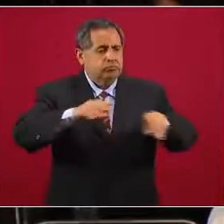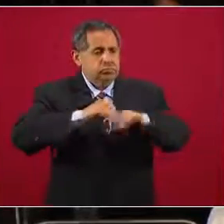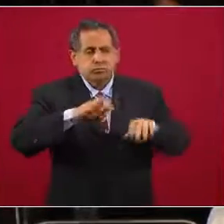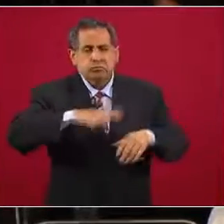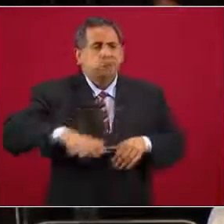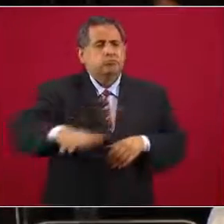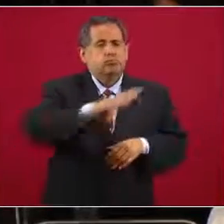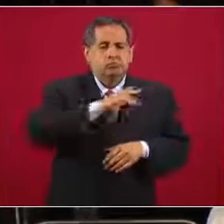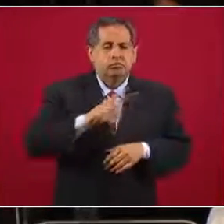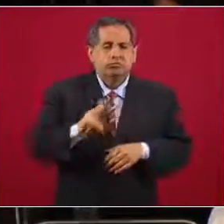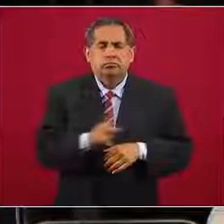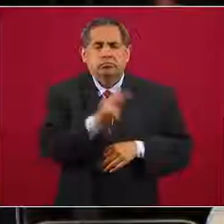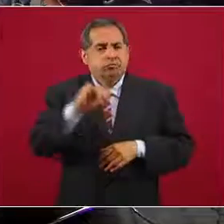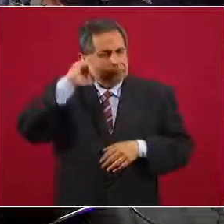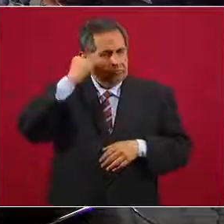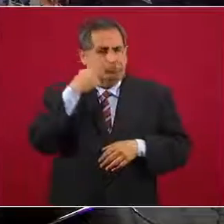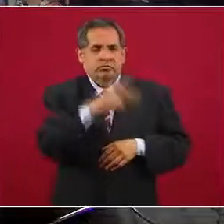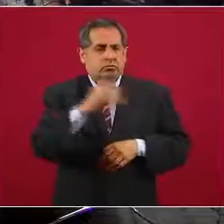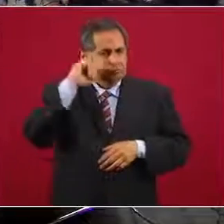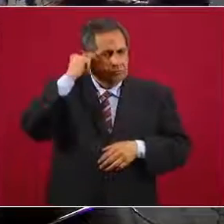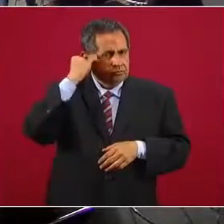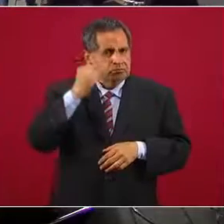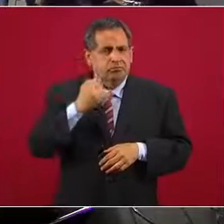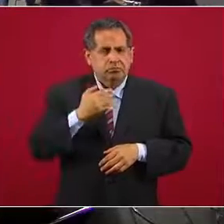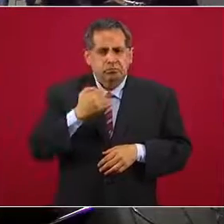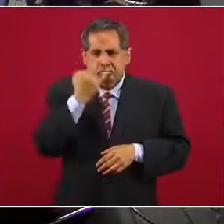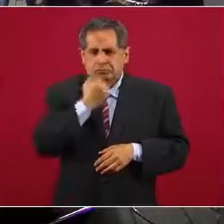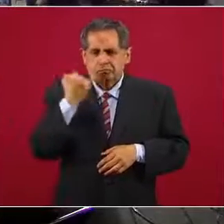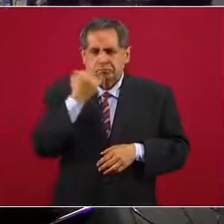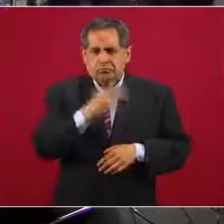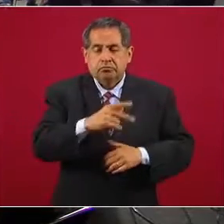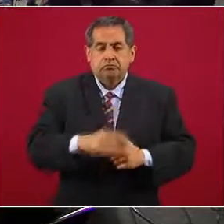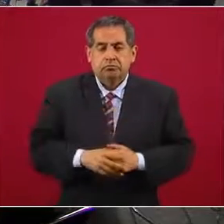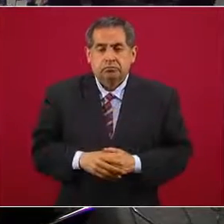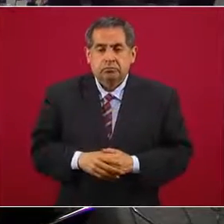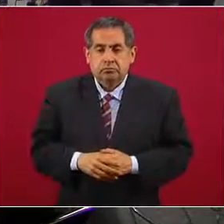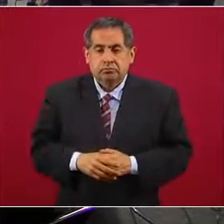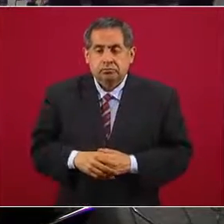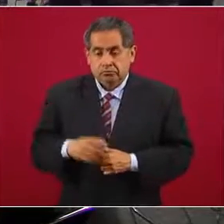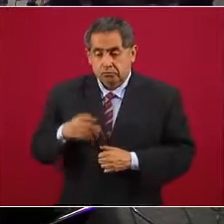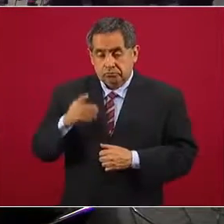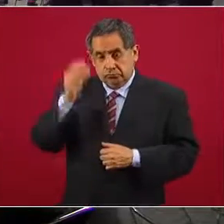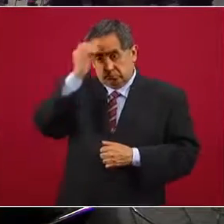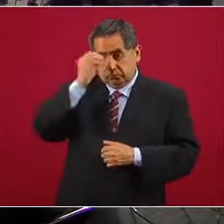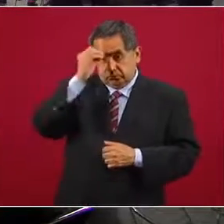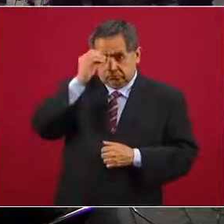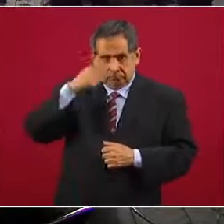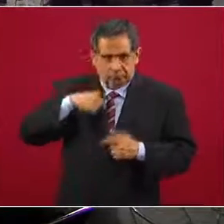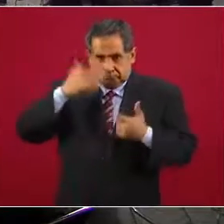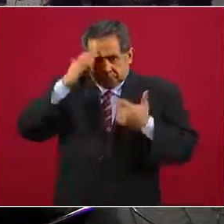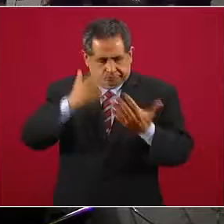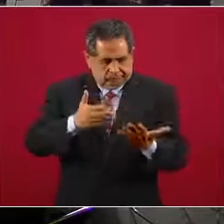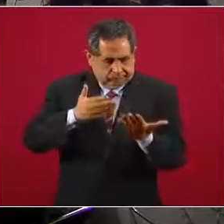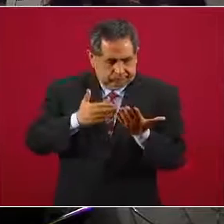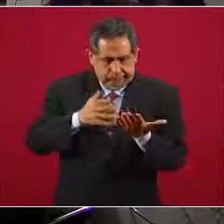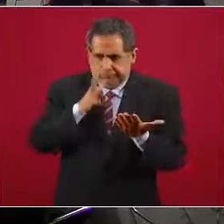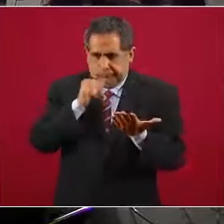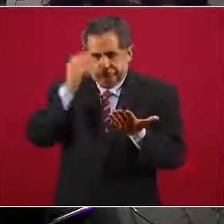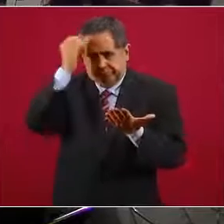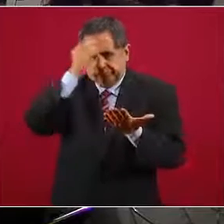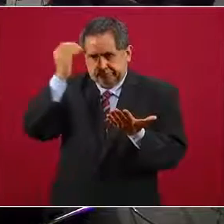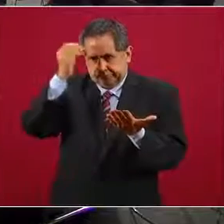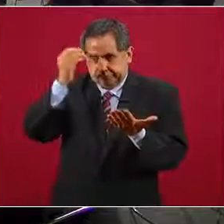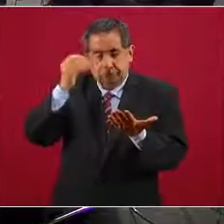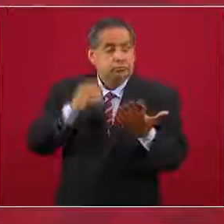pueblos indígenas en sus lenguas maternas? Gracias. Muchas gracias. No puedo opinar sobre una demanda que no conozco, pero en el momento que la conozca,